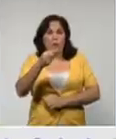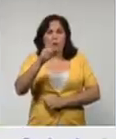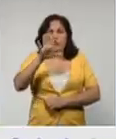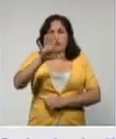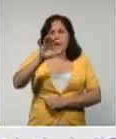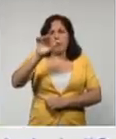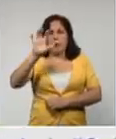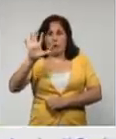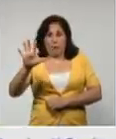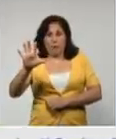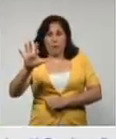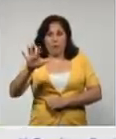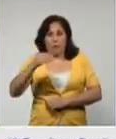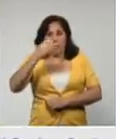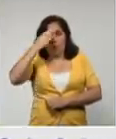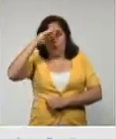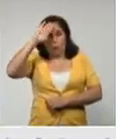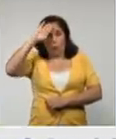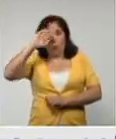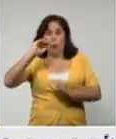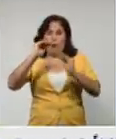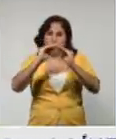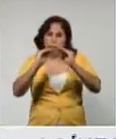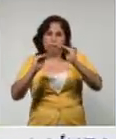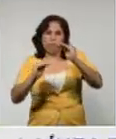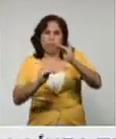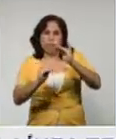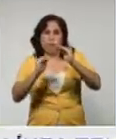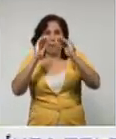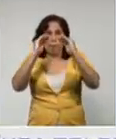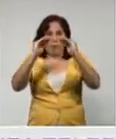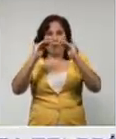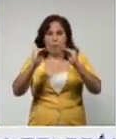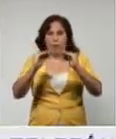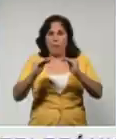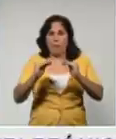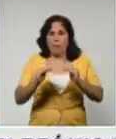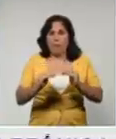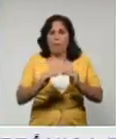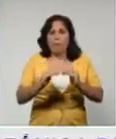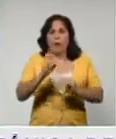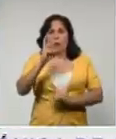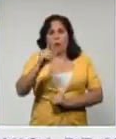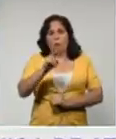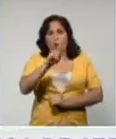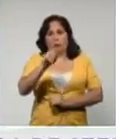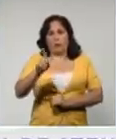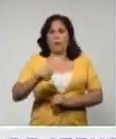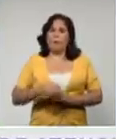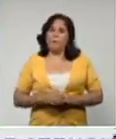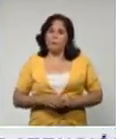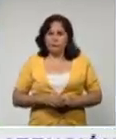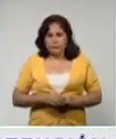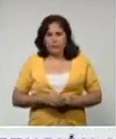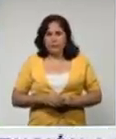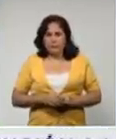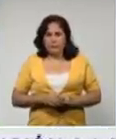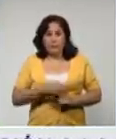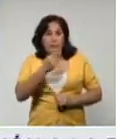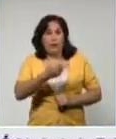3,55, pues hace que se mantenga en la posición número 21.